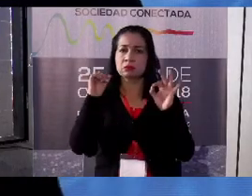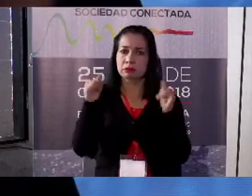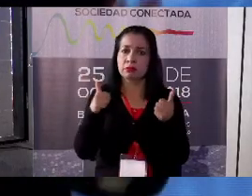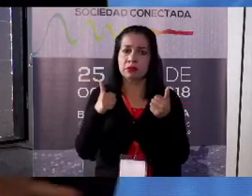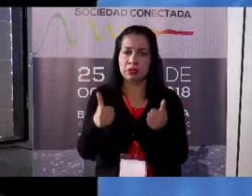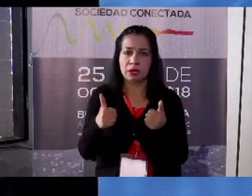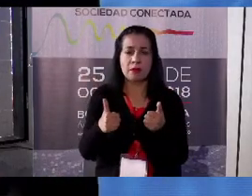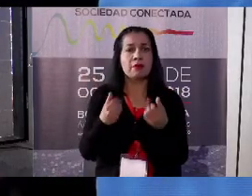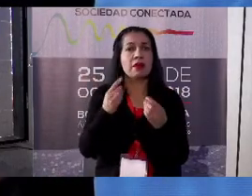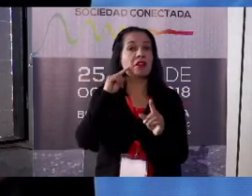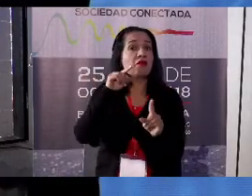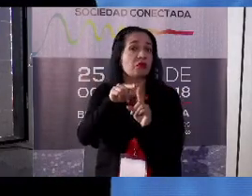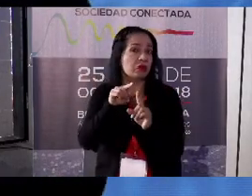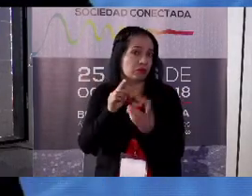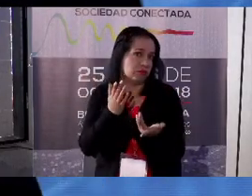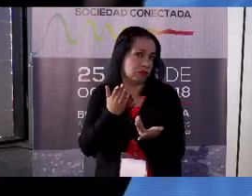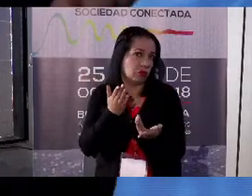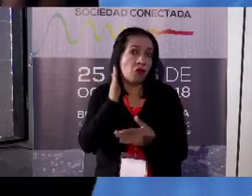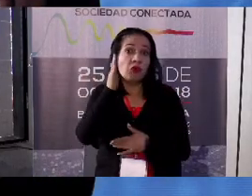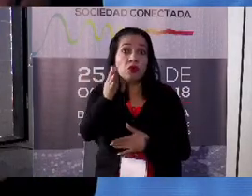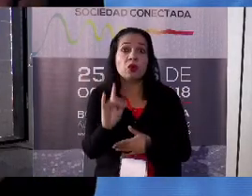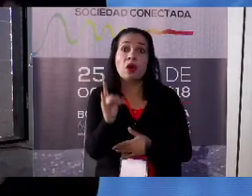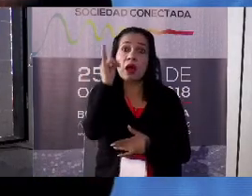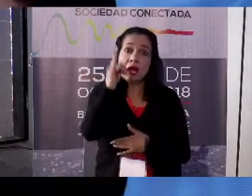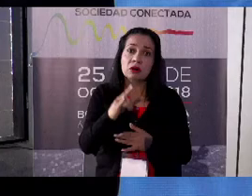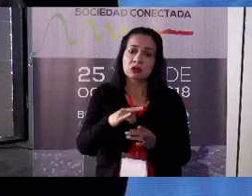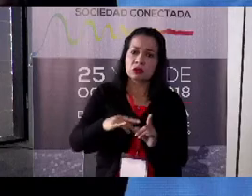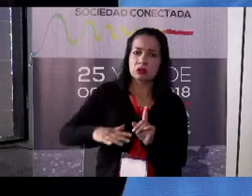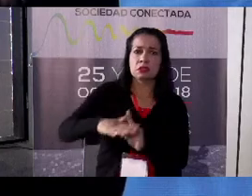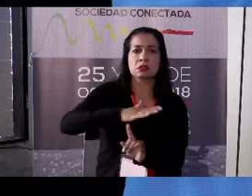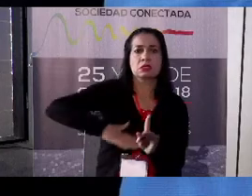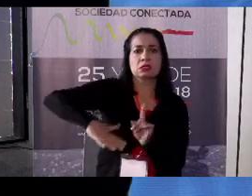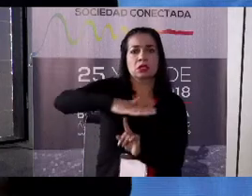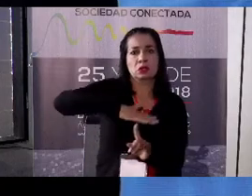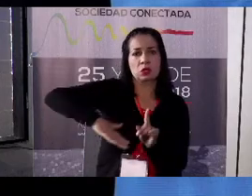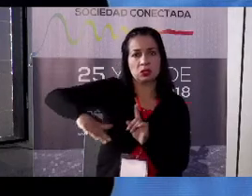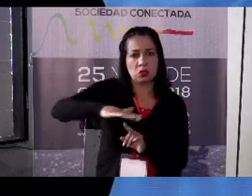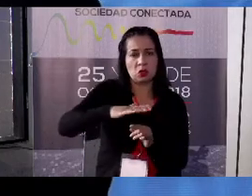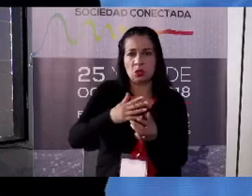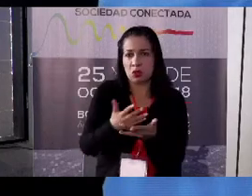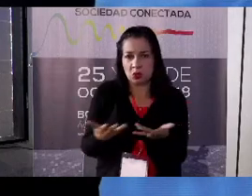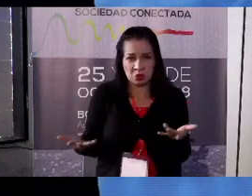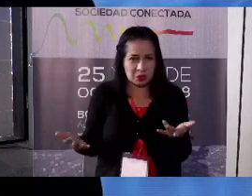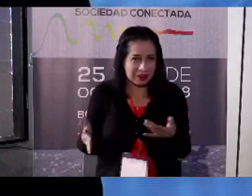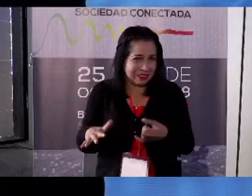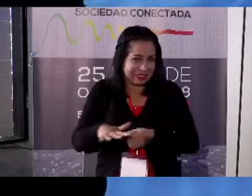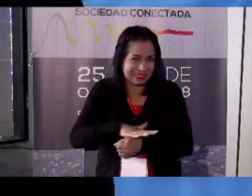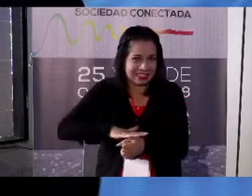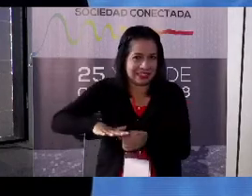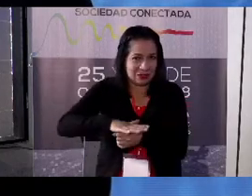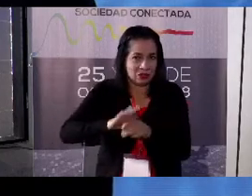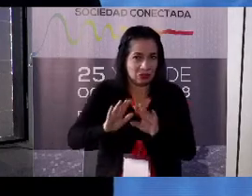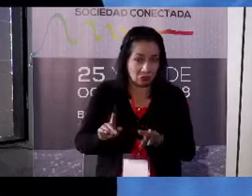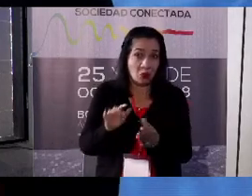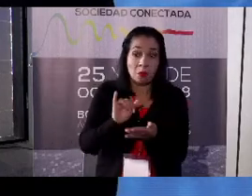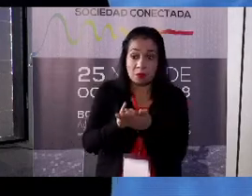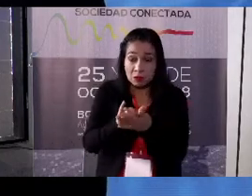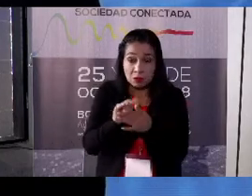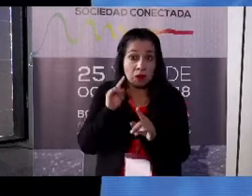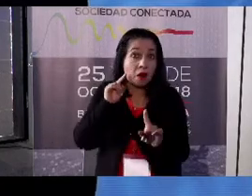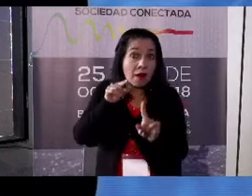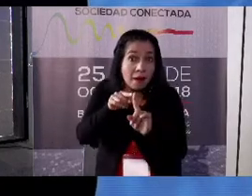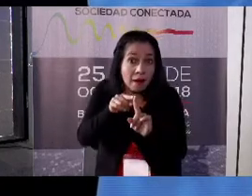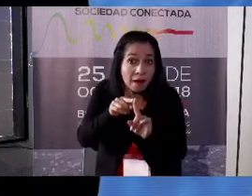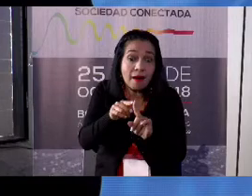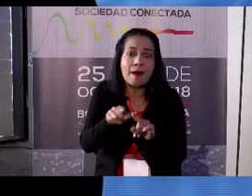reciban situaciones o entornos relacionados a lo que esto pretende estén listas hay muchos